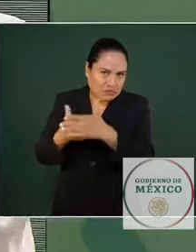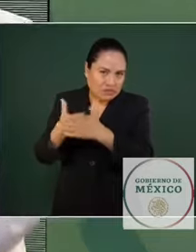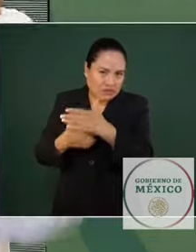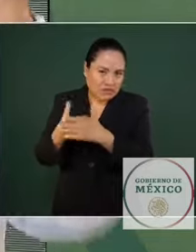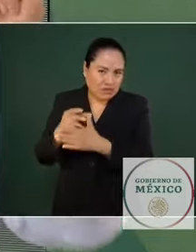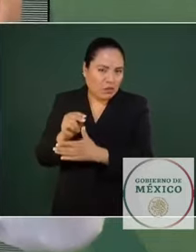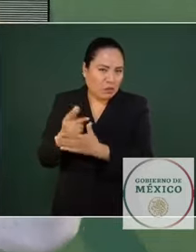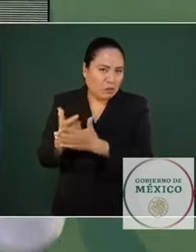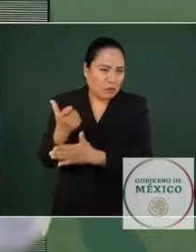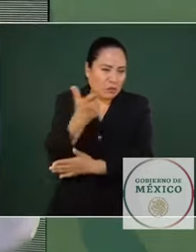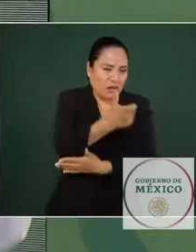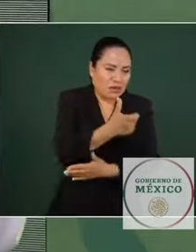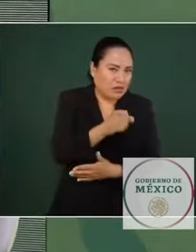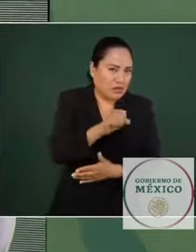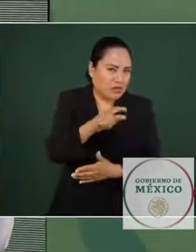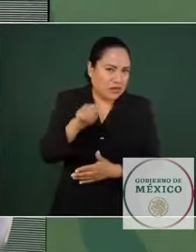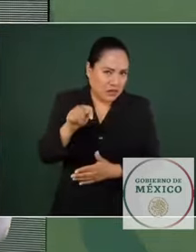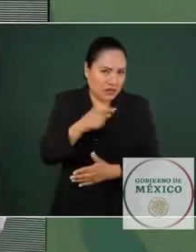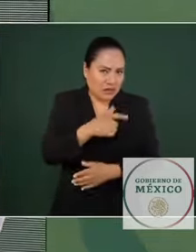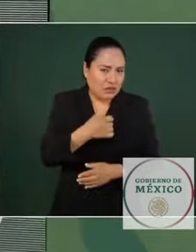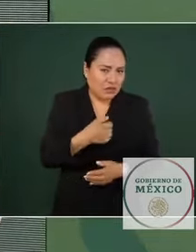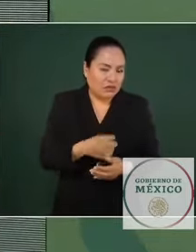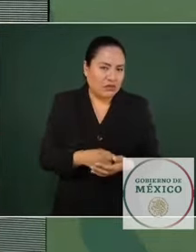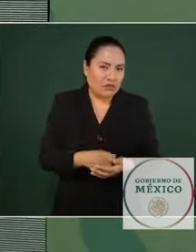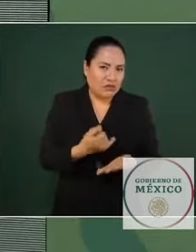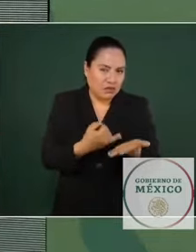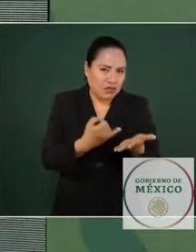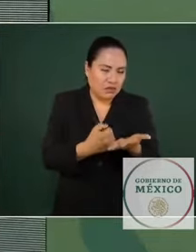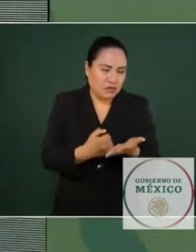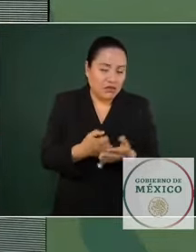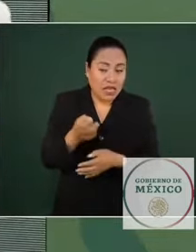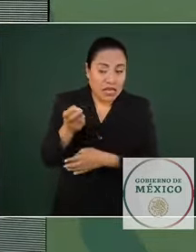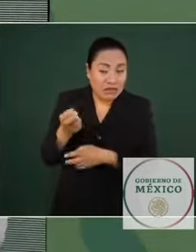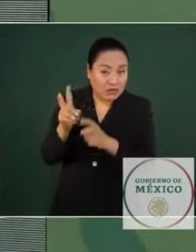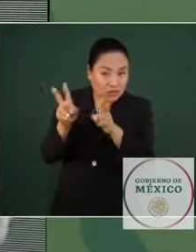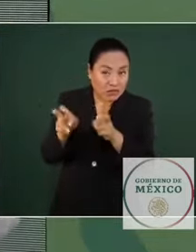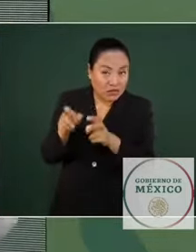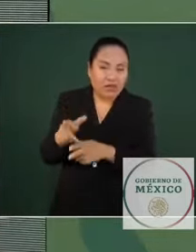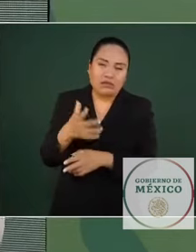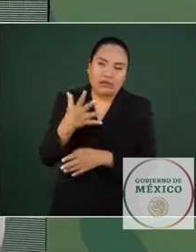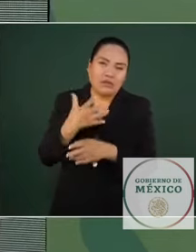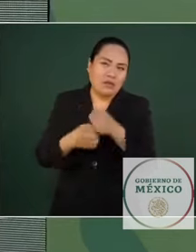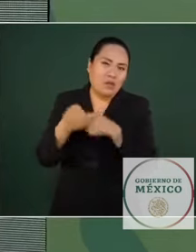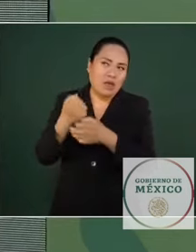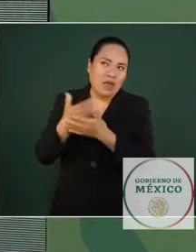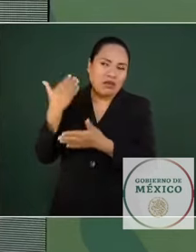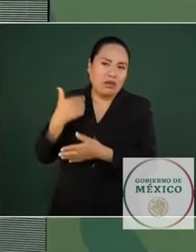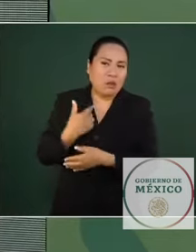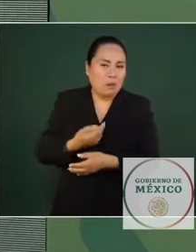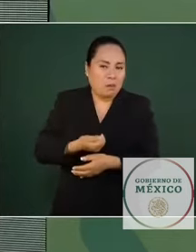Eso ya va para cinco años. Es la primera vez que lo digo.